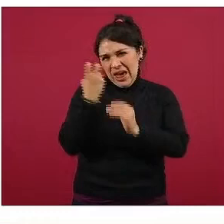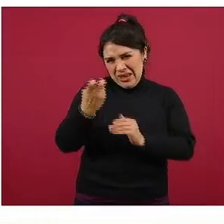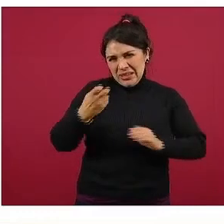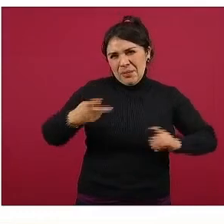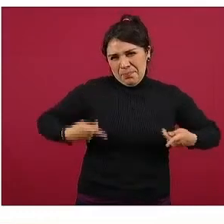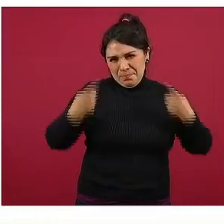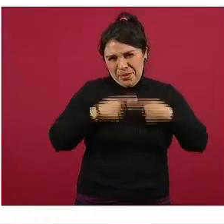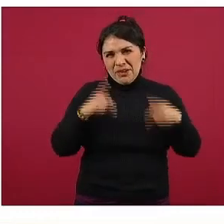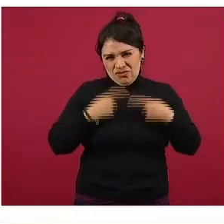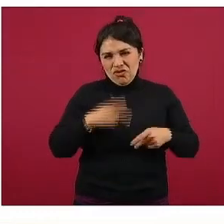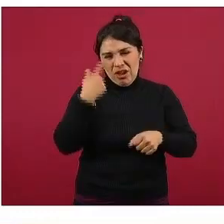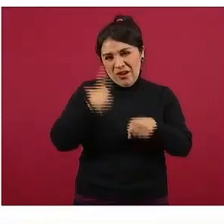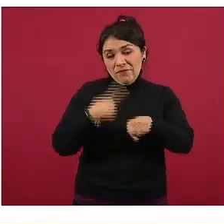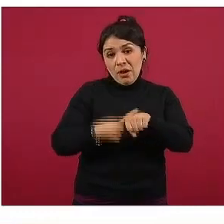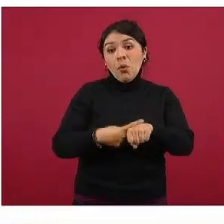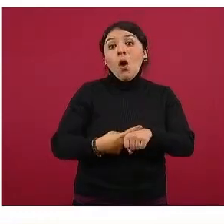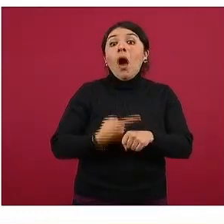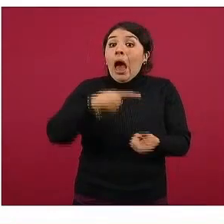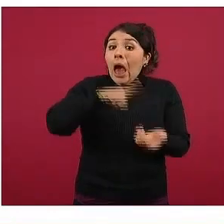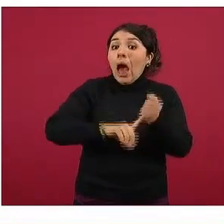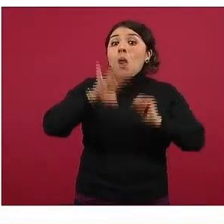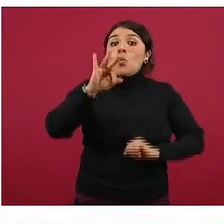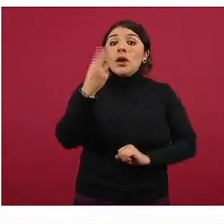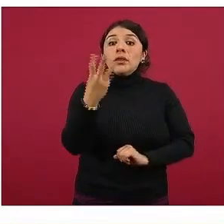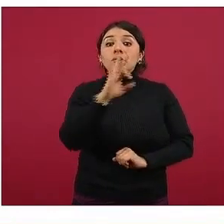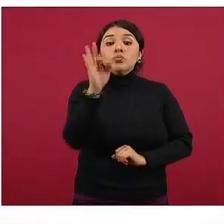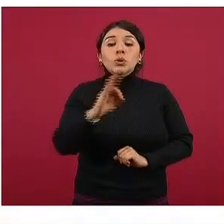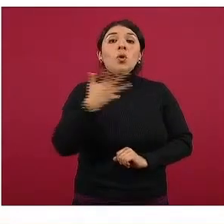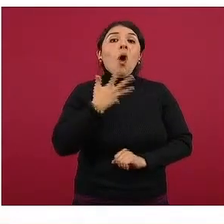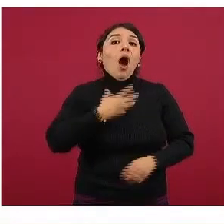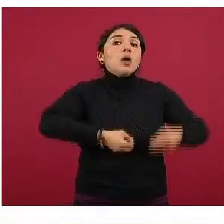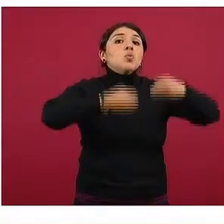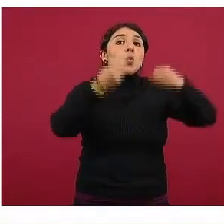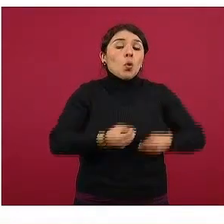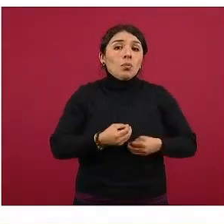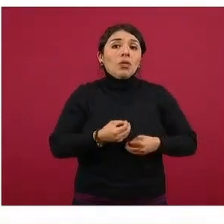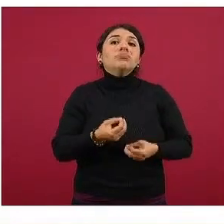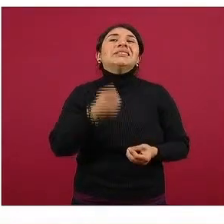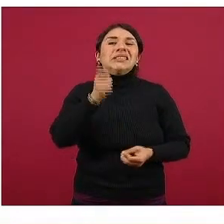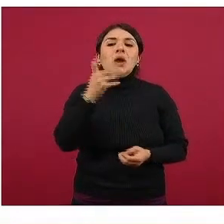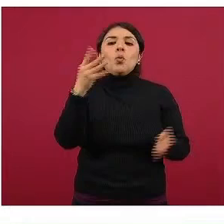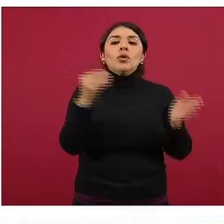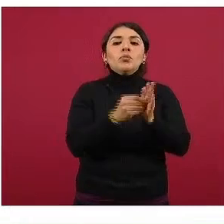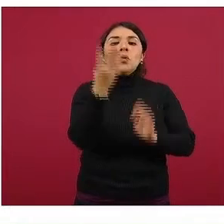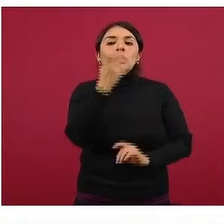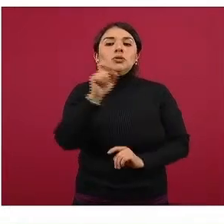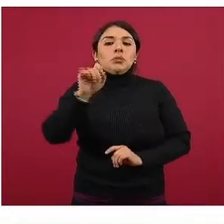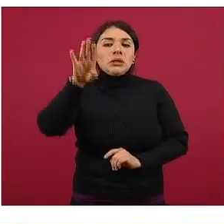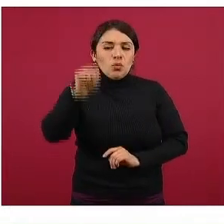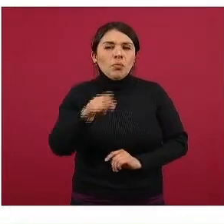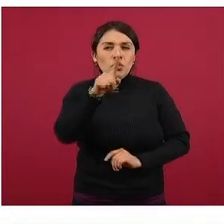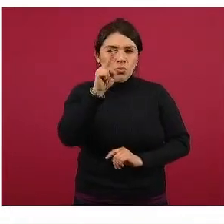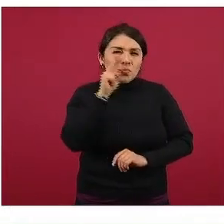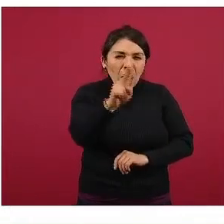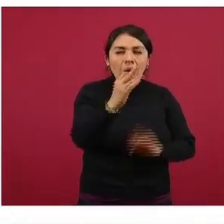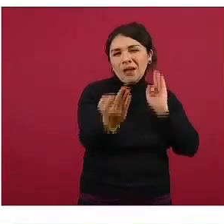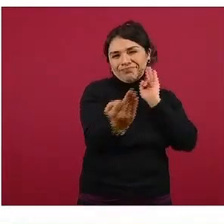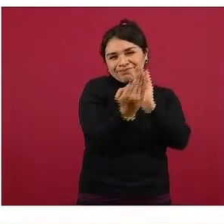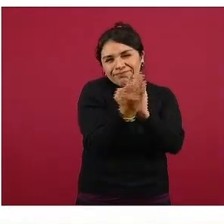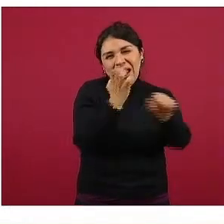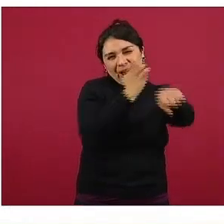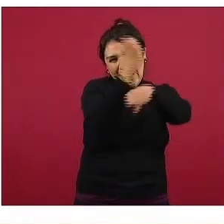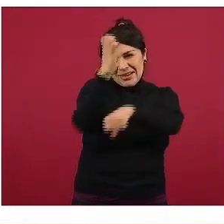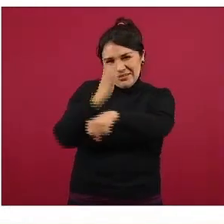pacientes, 43% están ocupados con estos 4.429. Cuando lo vemos por entidades